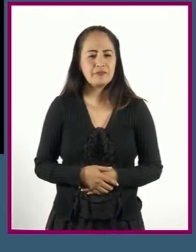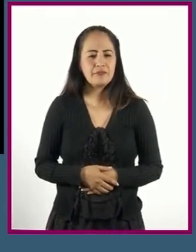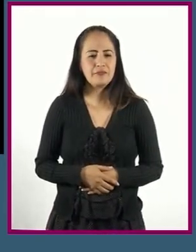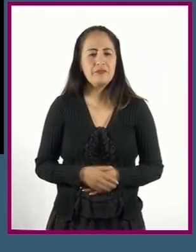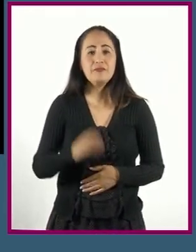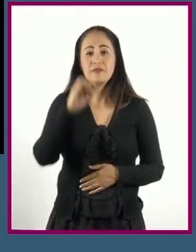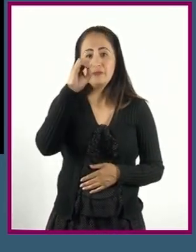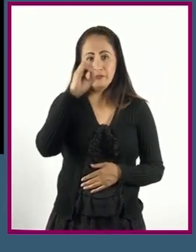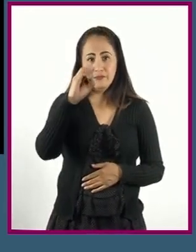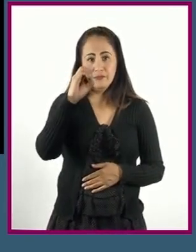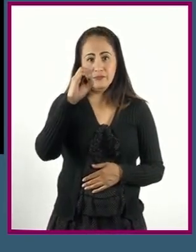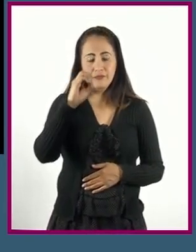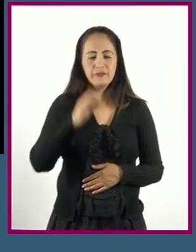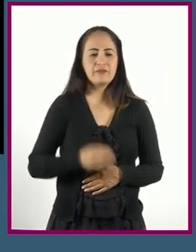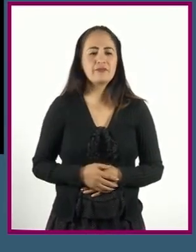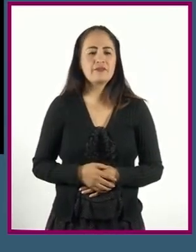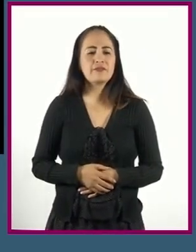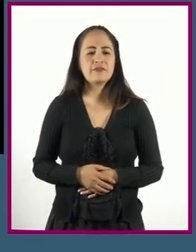el oxígeno,